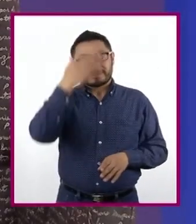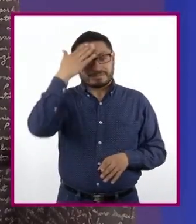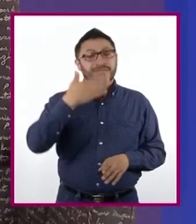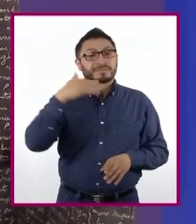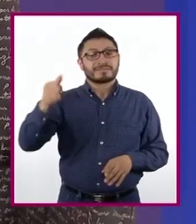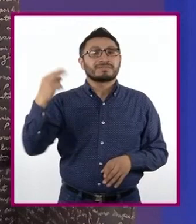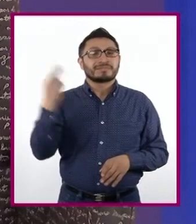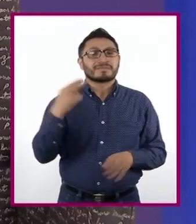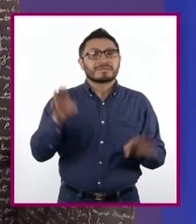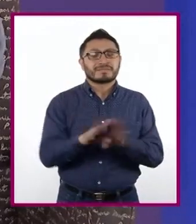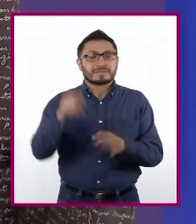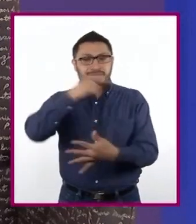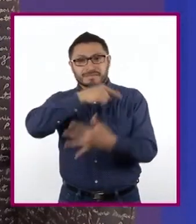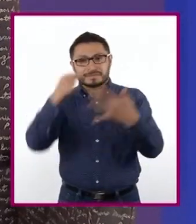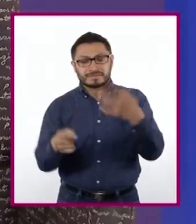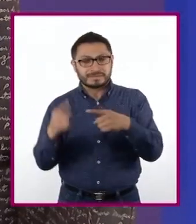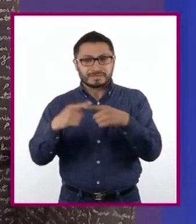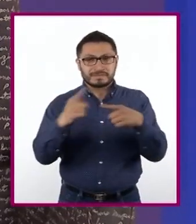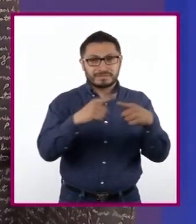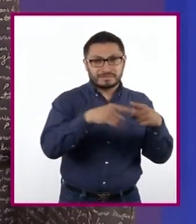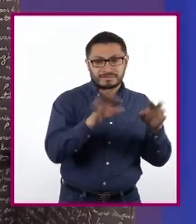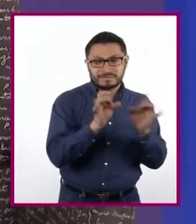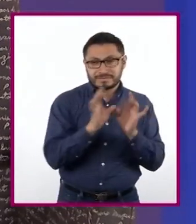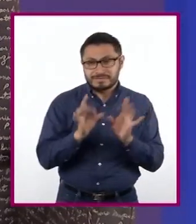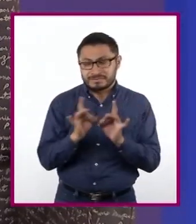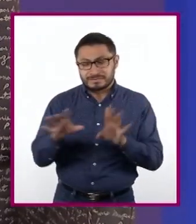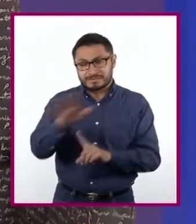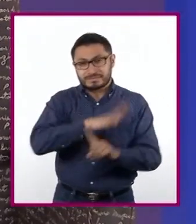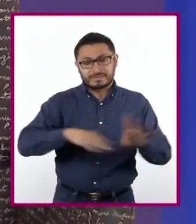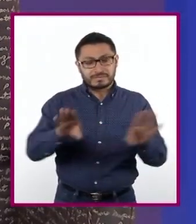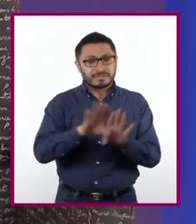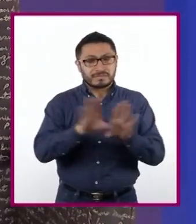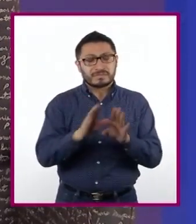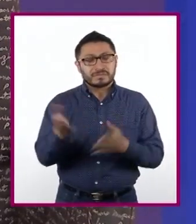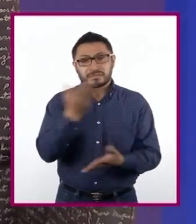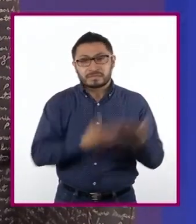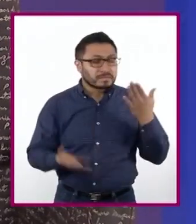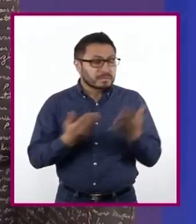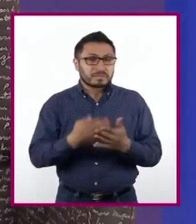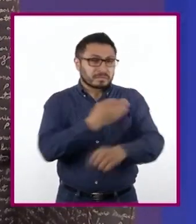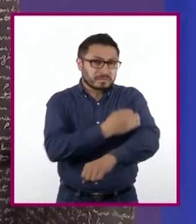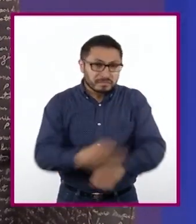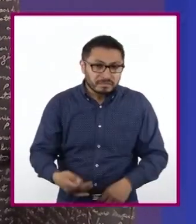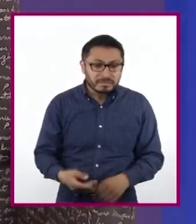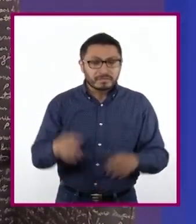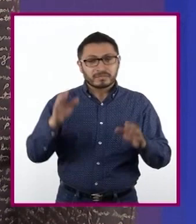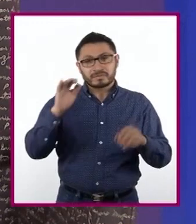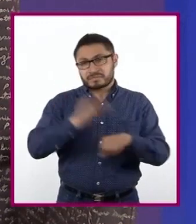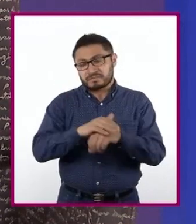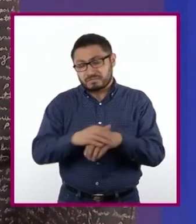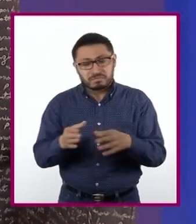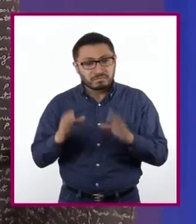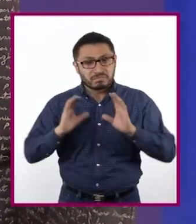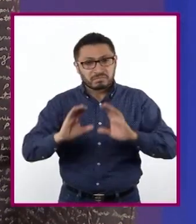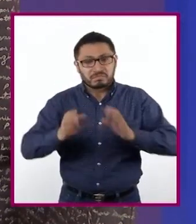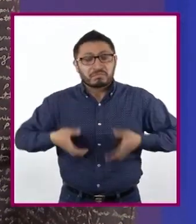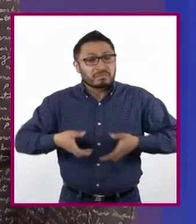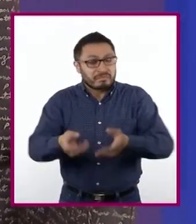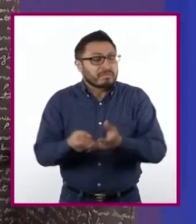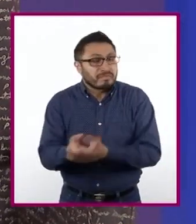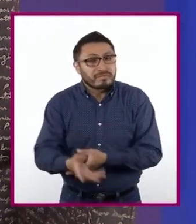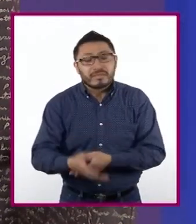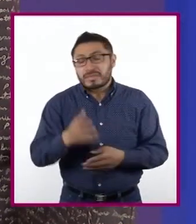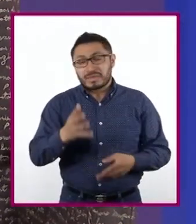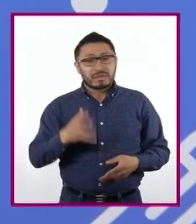se requiere en diversos escenarios, como ocurre en la convivencia familiar, al salir con tus amigos, en tus